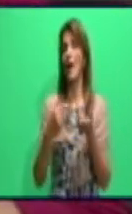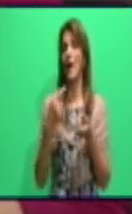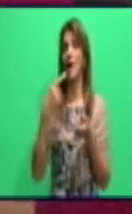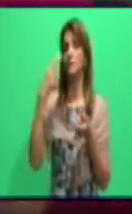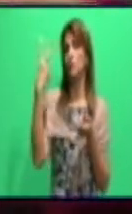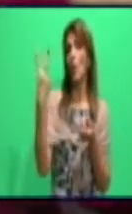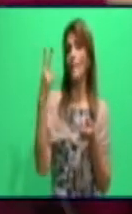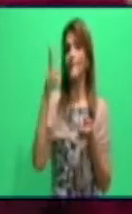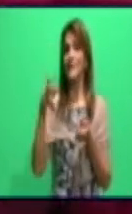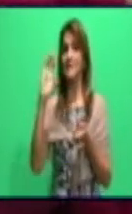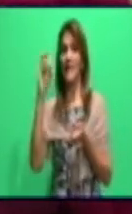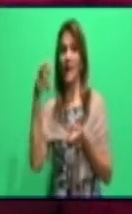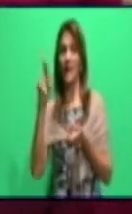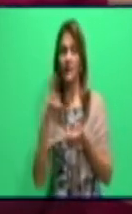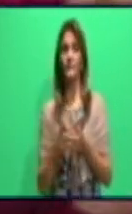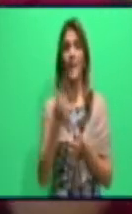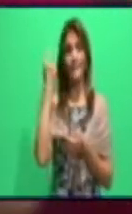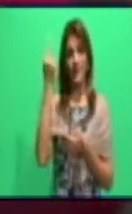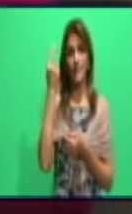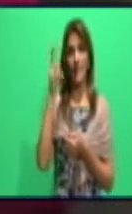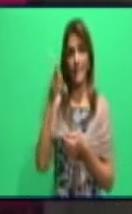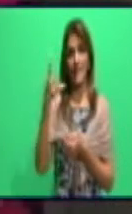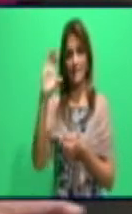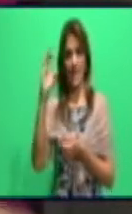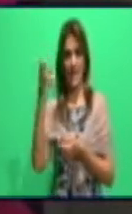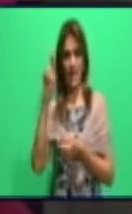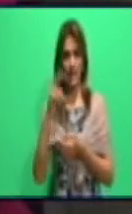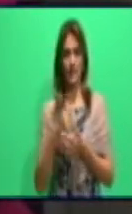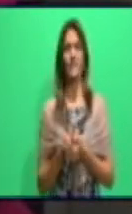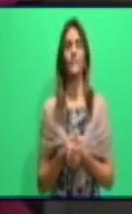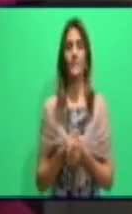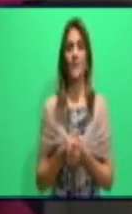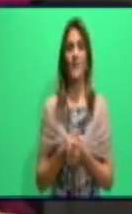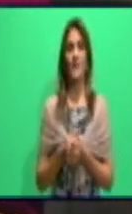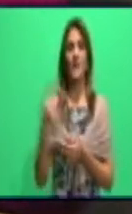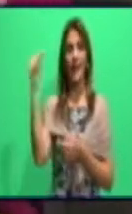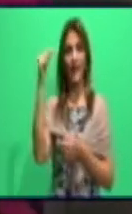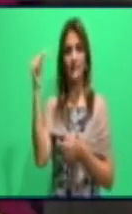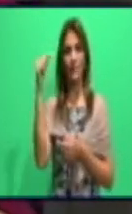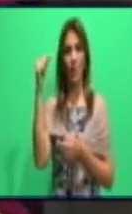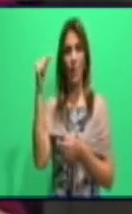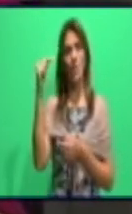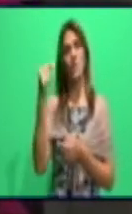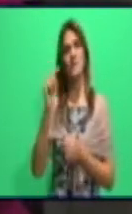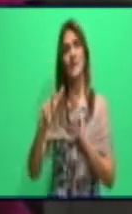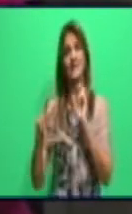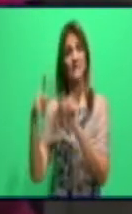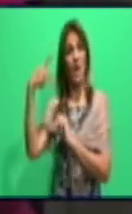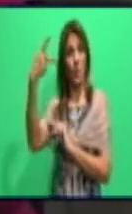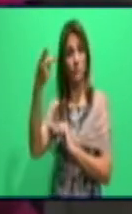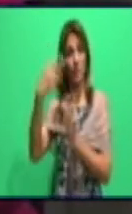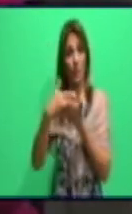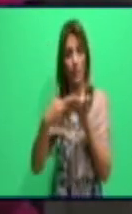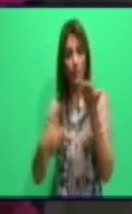PCR, le dijo al paciente, sí, está negativo, pero el paciente tenía dos PCR hechos. Y el segundo es el que da